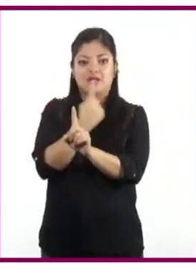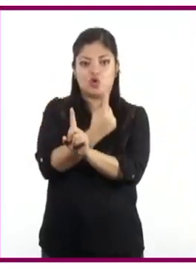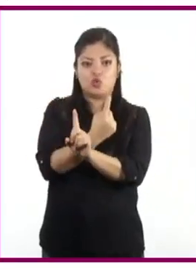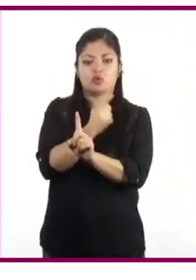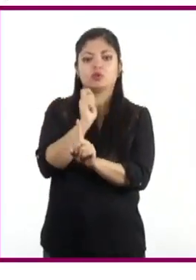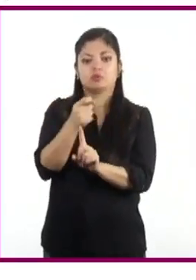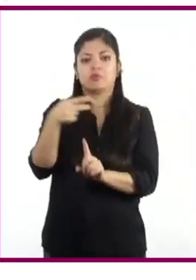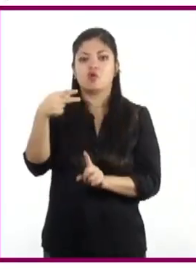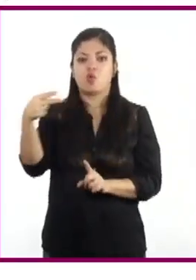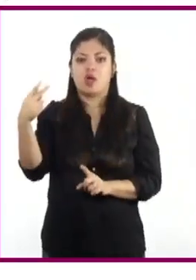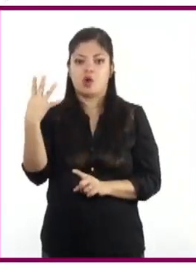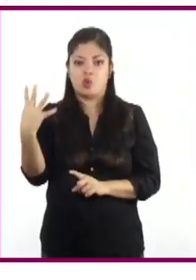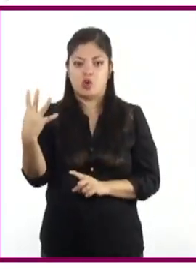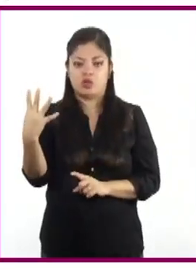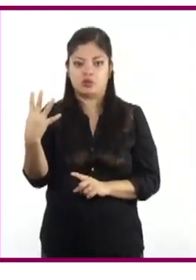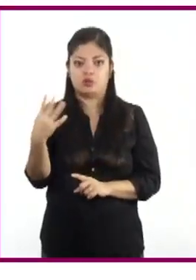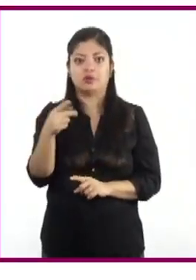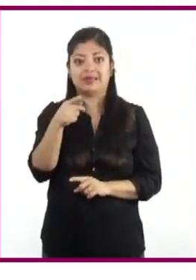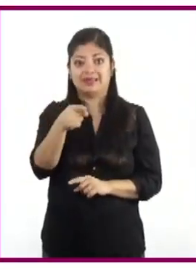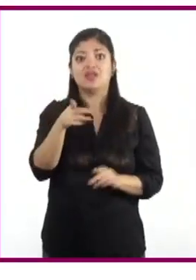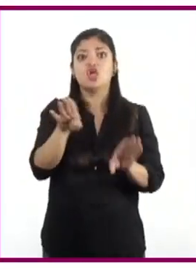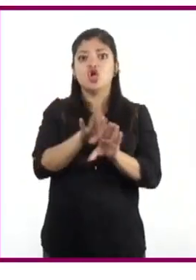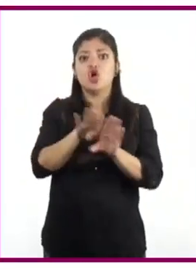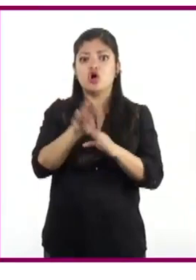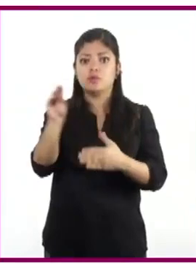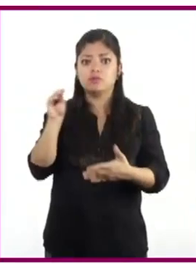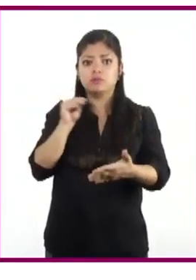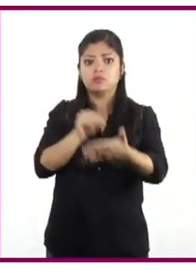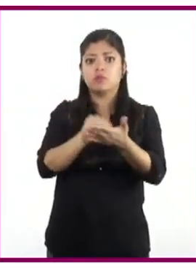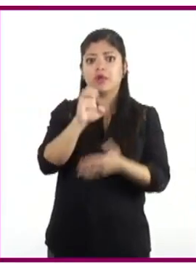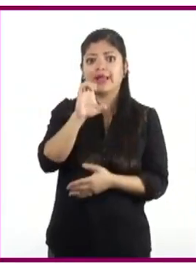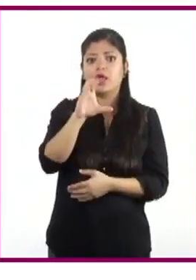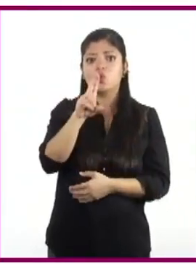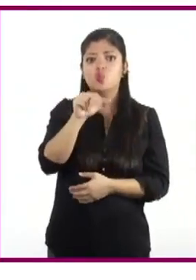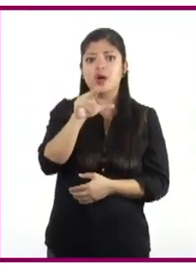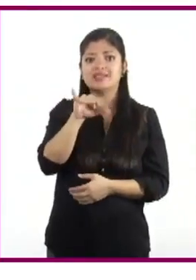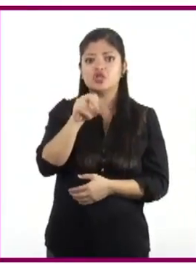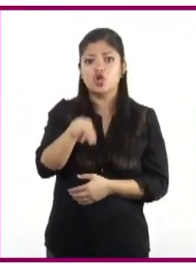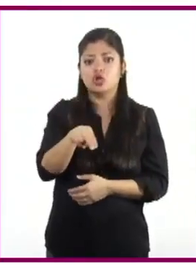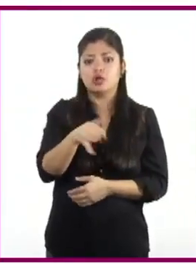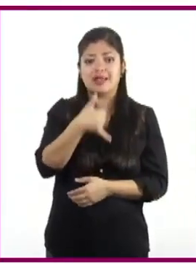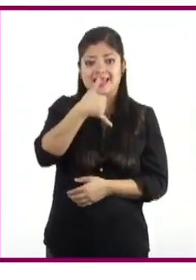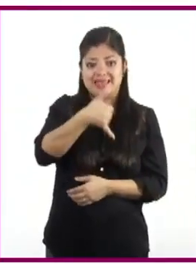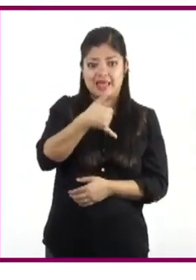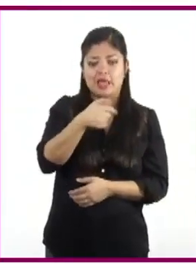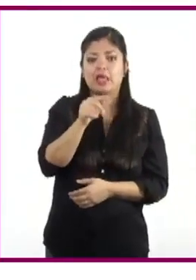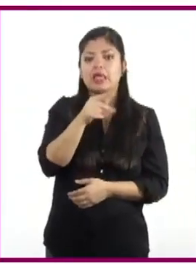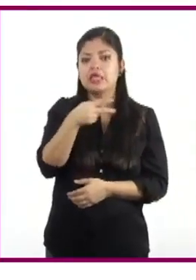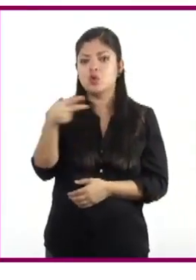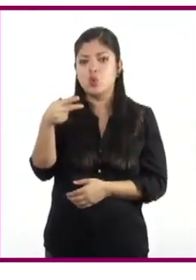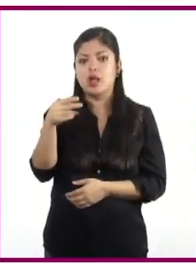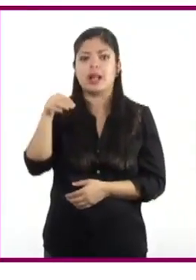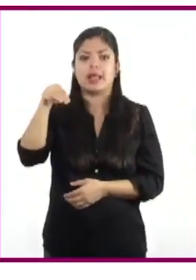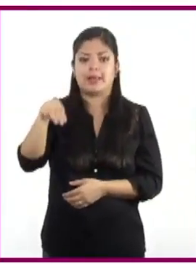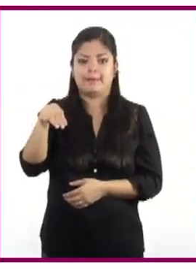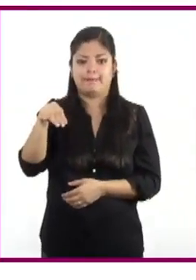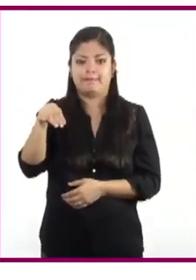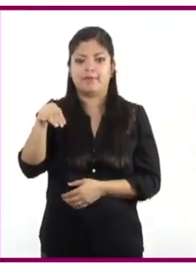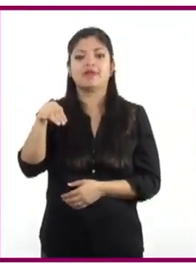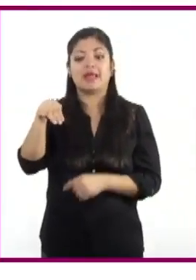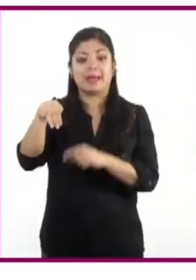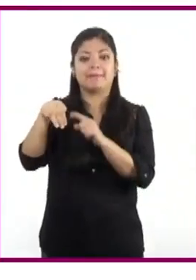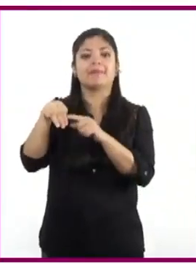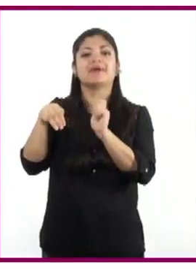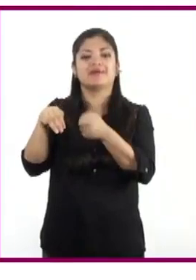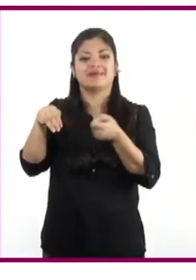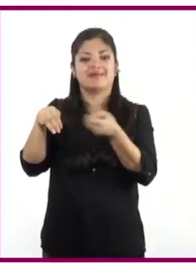a 4. La ecuación de esta variación directa es de la forma Y igual a M, que es 4,